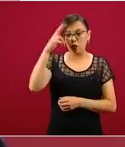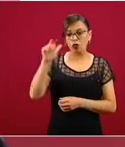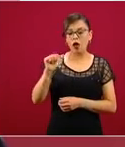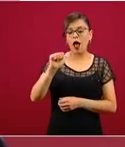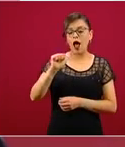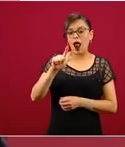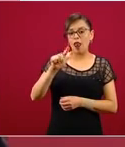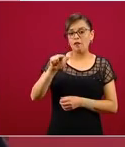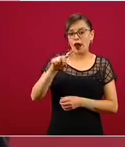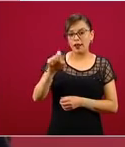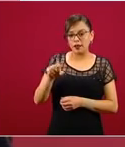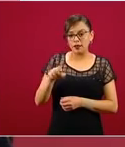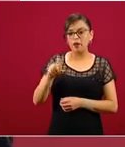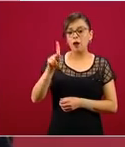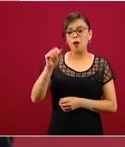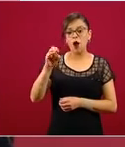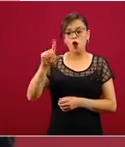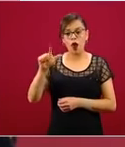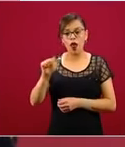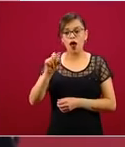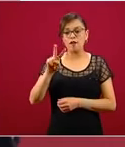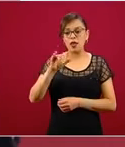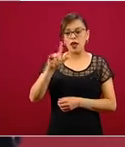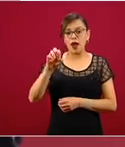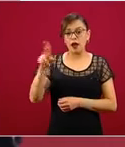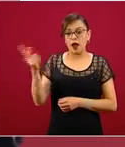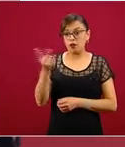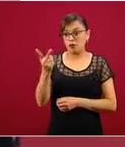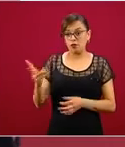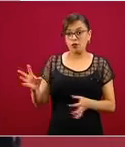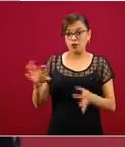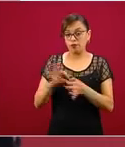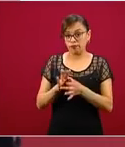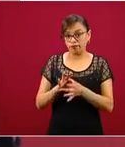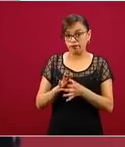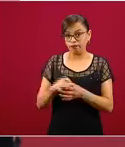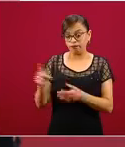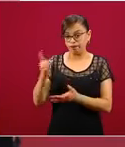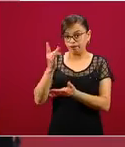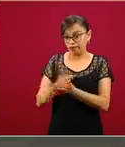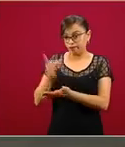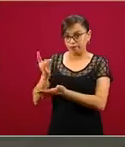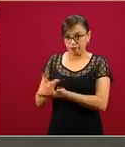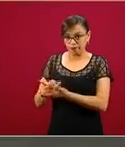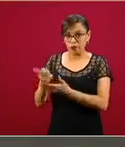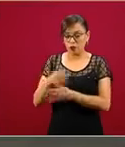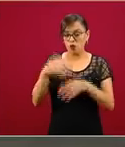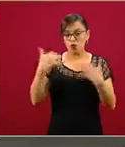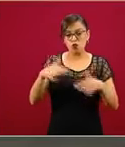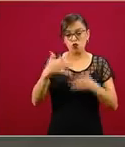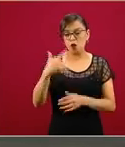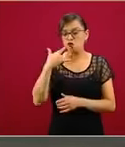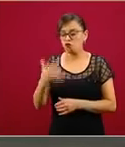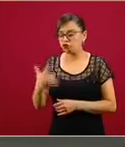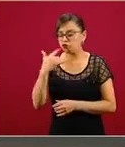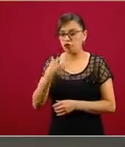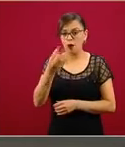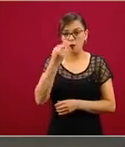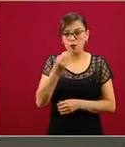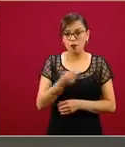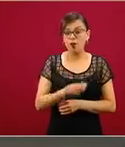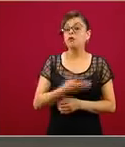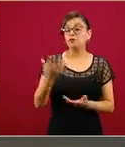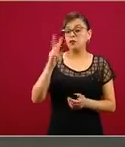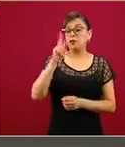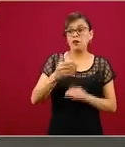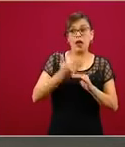la doctora Paola Villarreal en particular, que coordinan todo este esfuerzo, y yo creo que quizá como nunca antes tienen